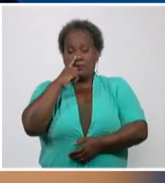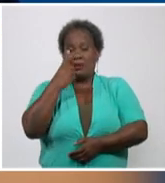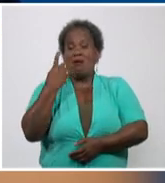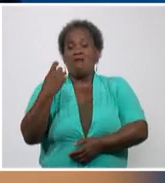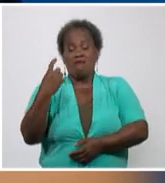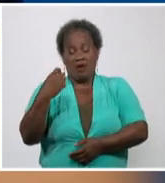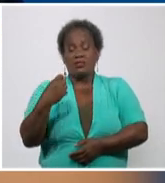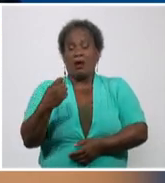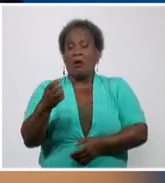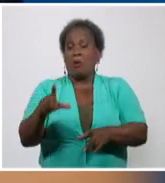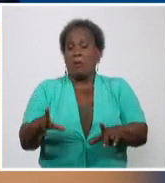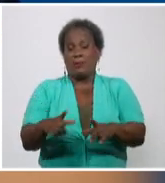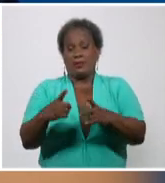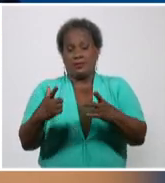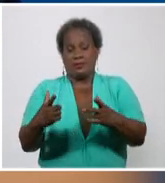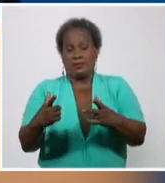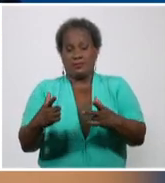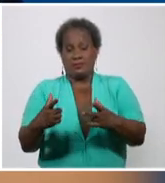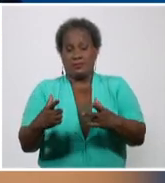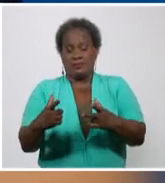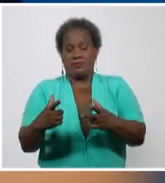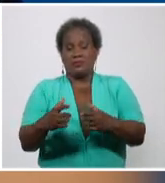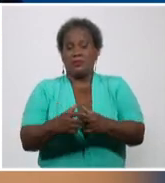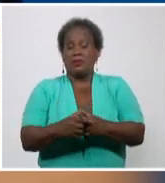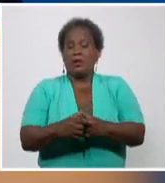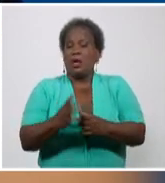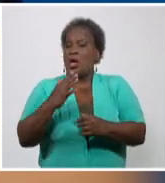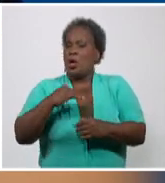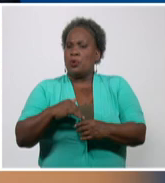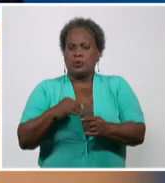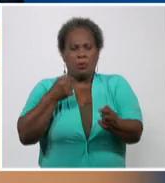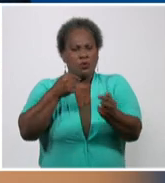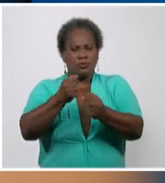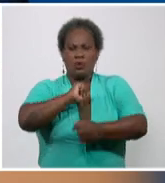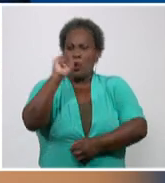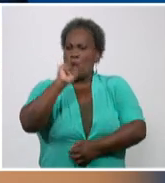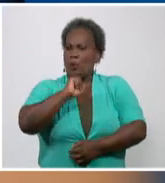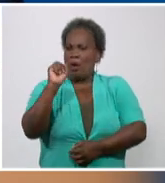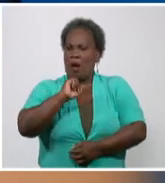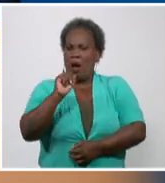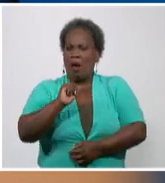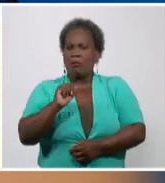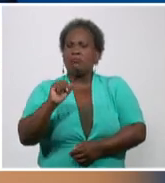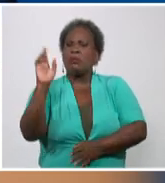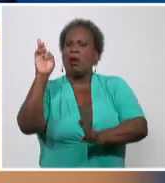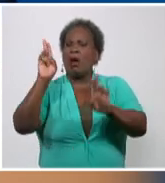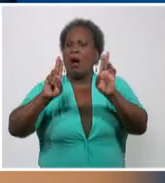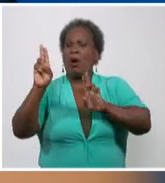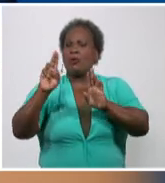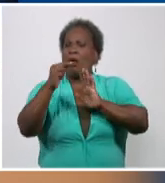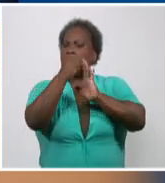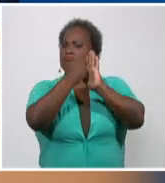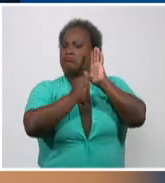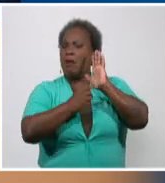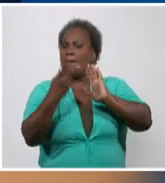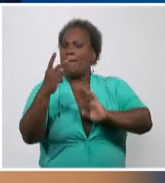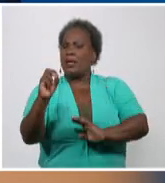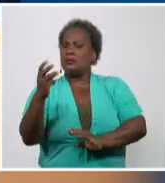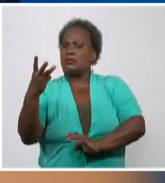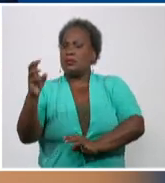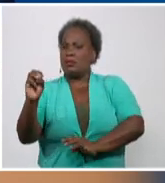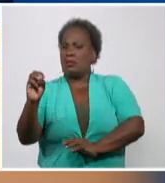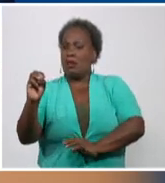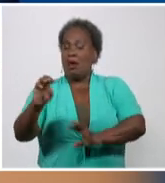cumplirse. Tampoco estamos cerca de lograr lo acordado en la Agenda 2030. En